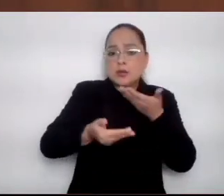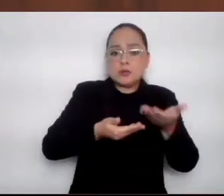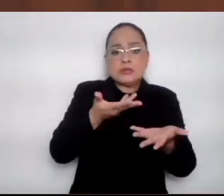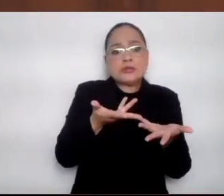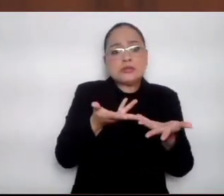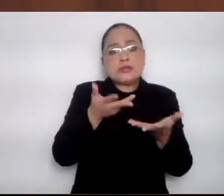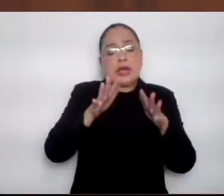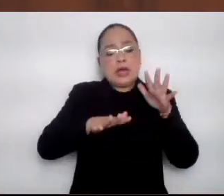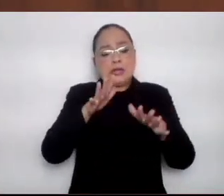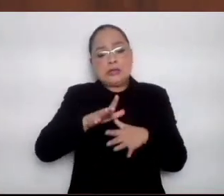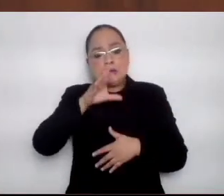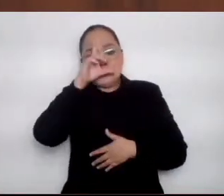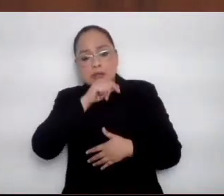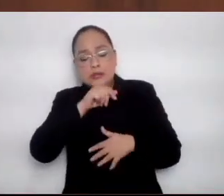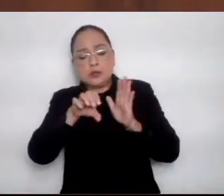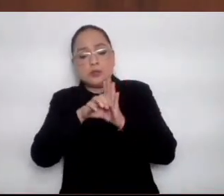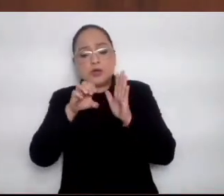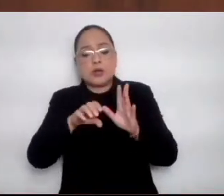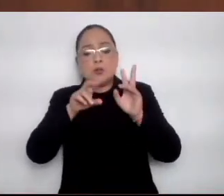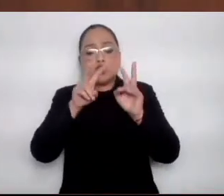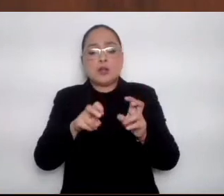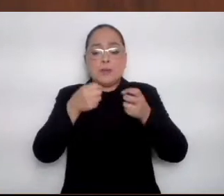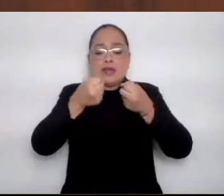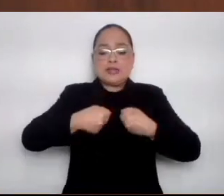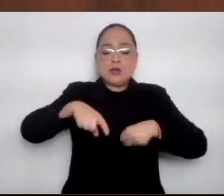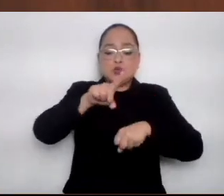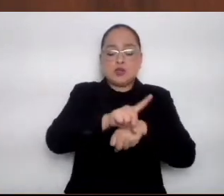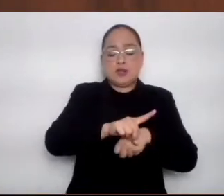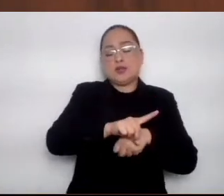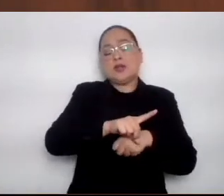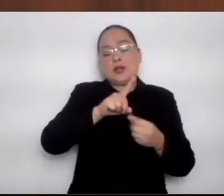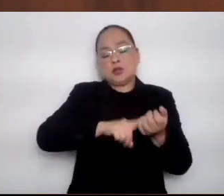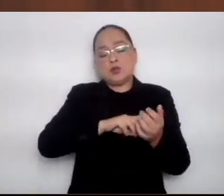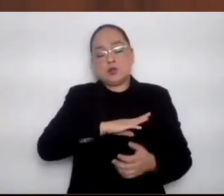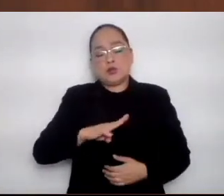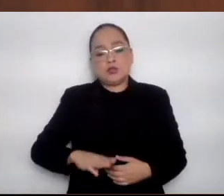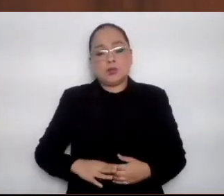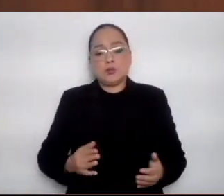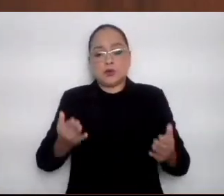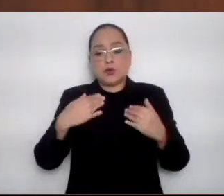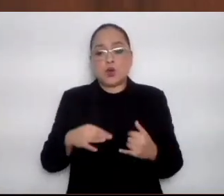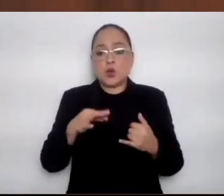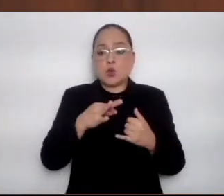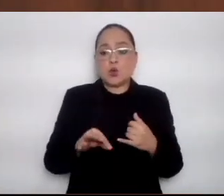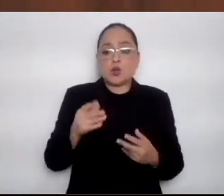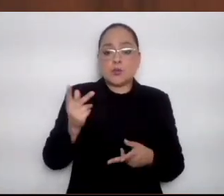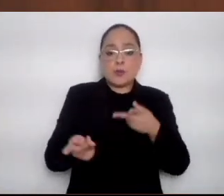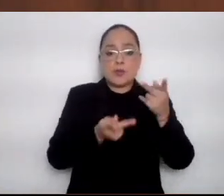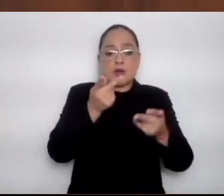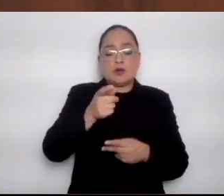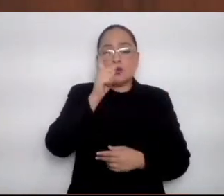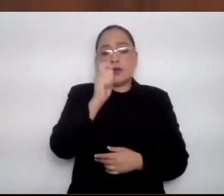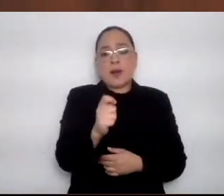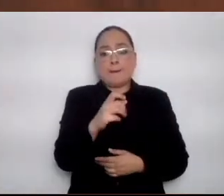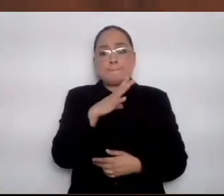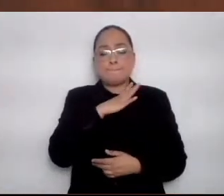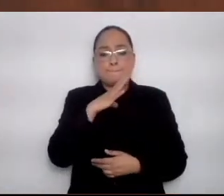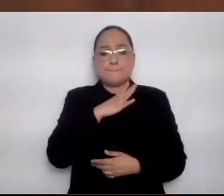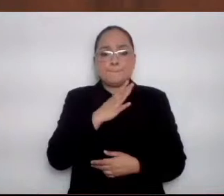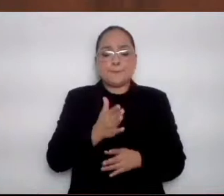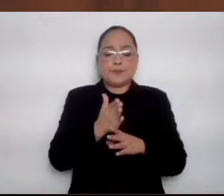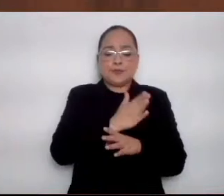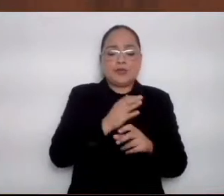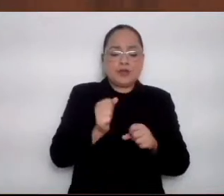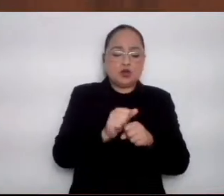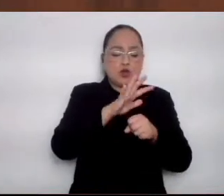los municipios. Finalizo mi intervención con una pregunta más y que se desprende de una de las consecuencias que tuvo la pandemia y